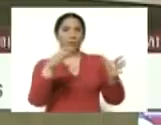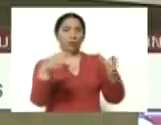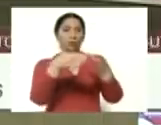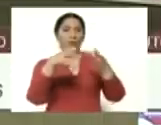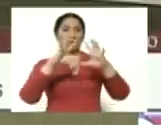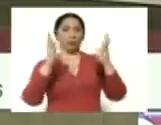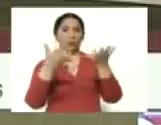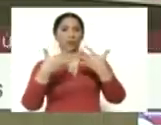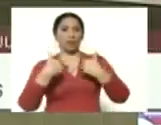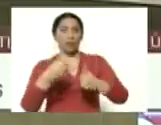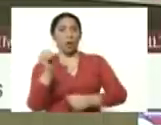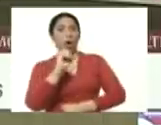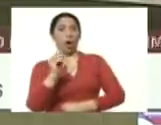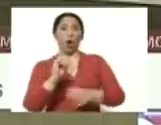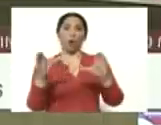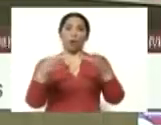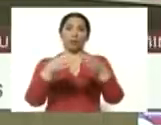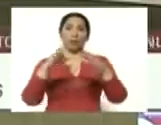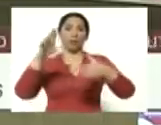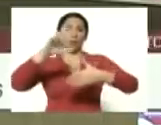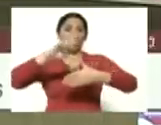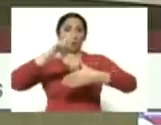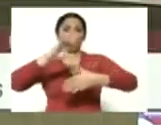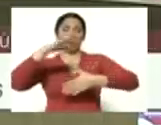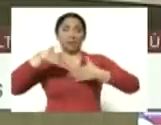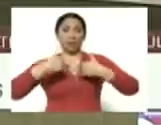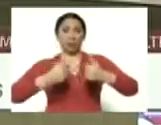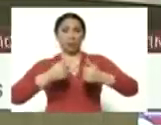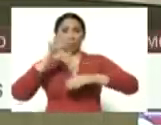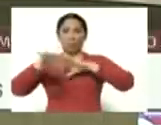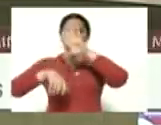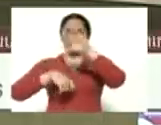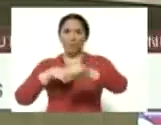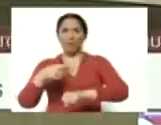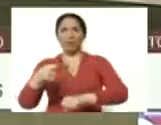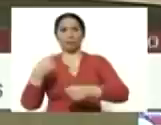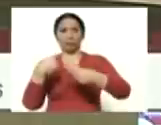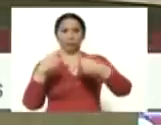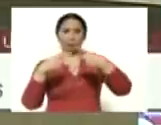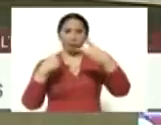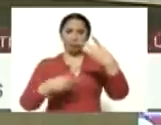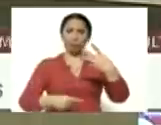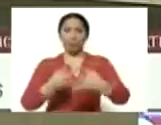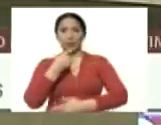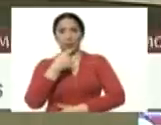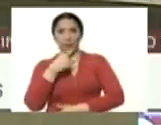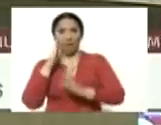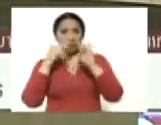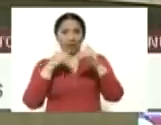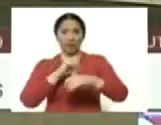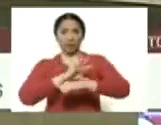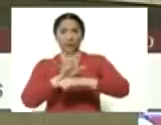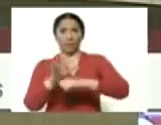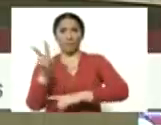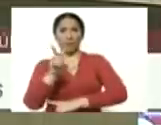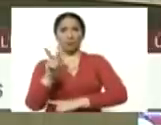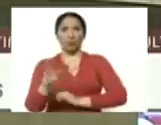Salud y al OPS para que compre insumos y medicamentos para atender el COVID-19 en Venezuela.